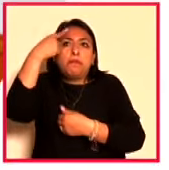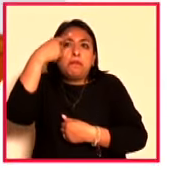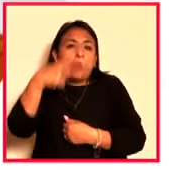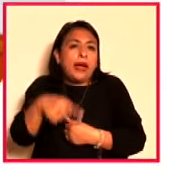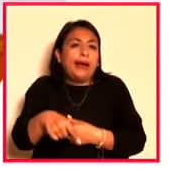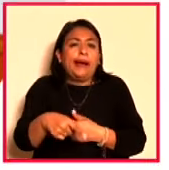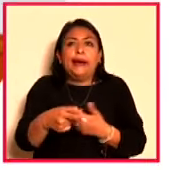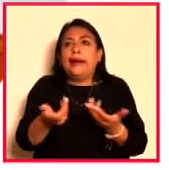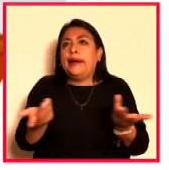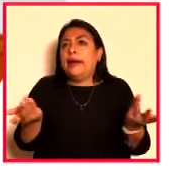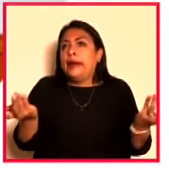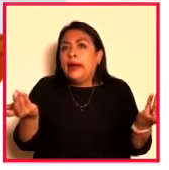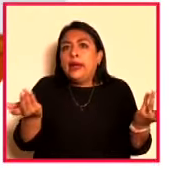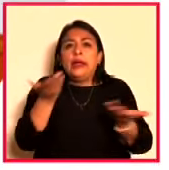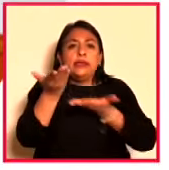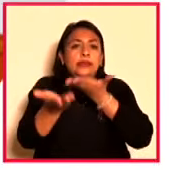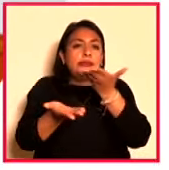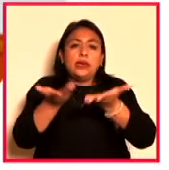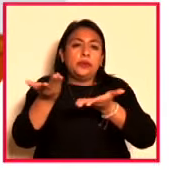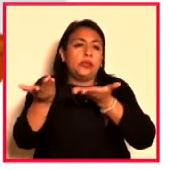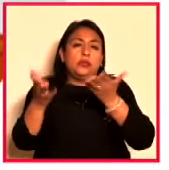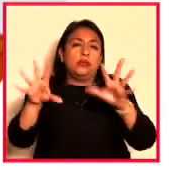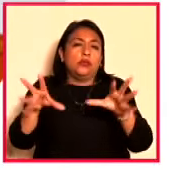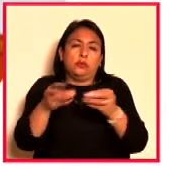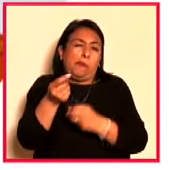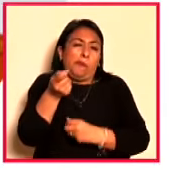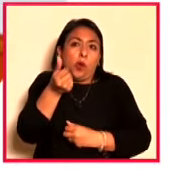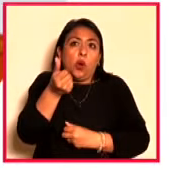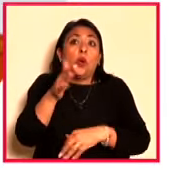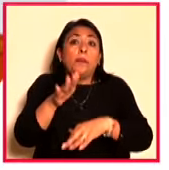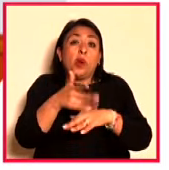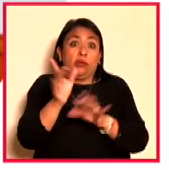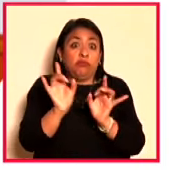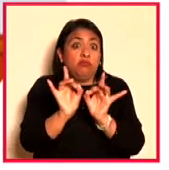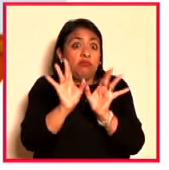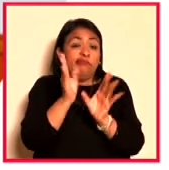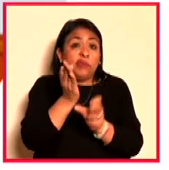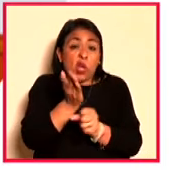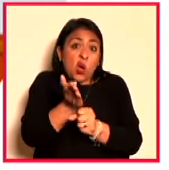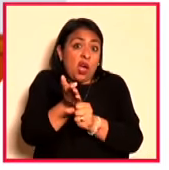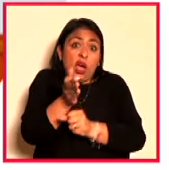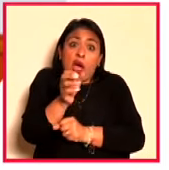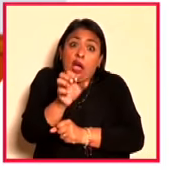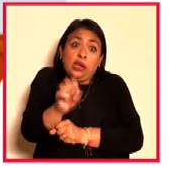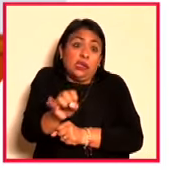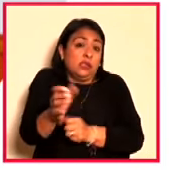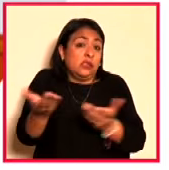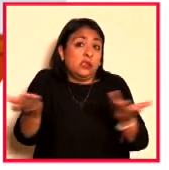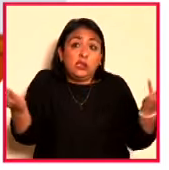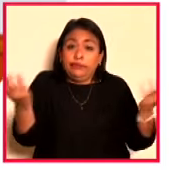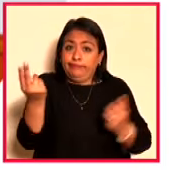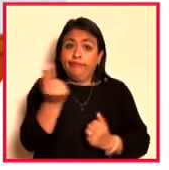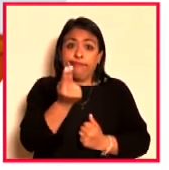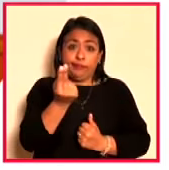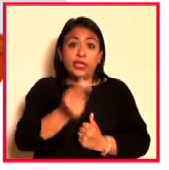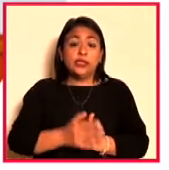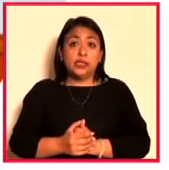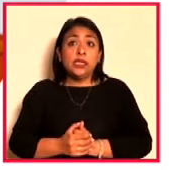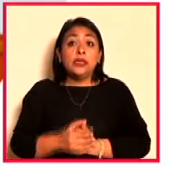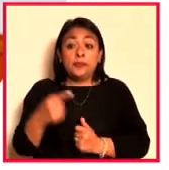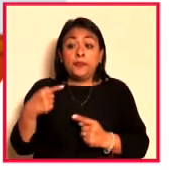de servicios integrales, pues muy, muy poco, pero porque las circunstancias así lo requerían. Este año,